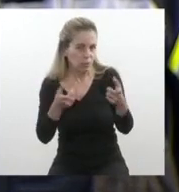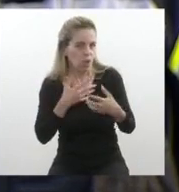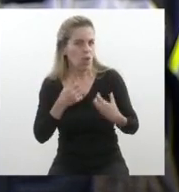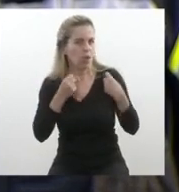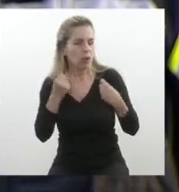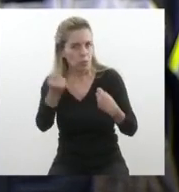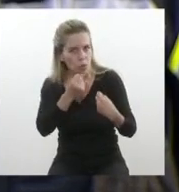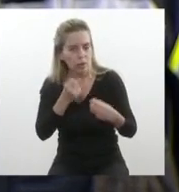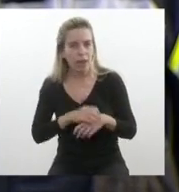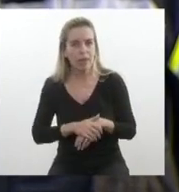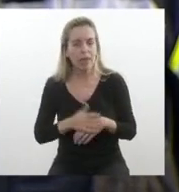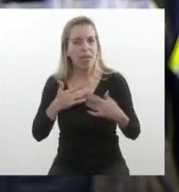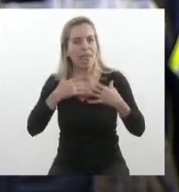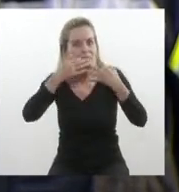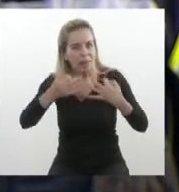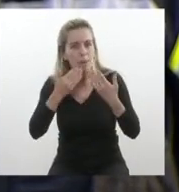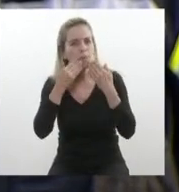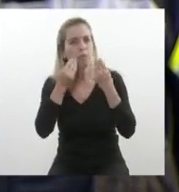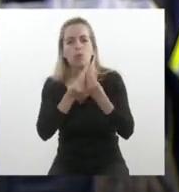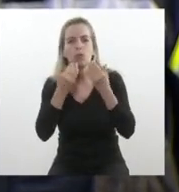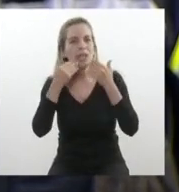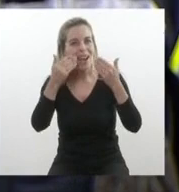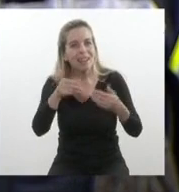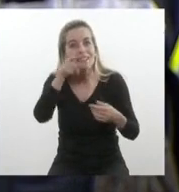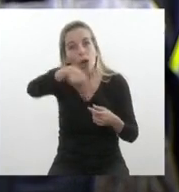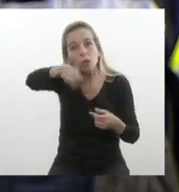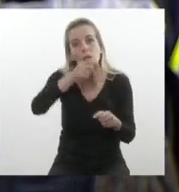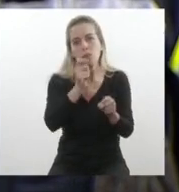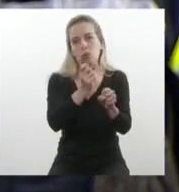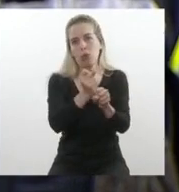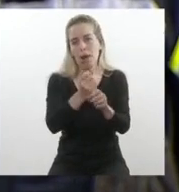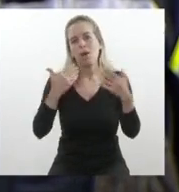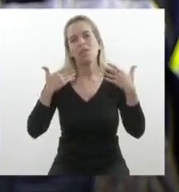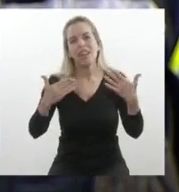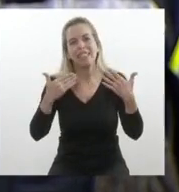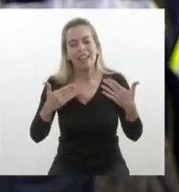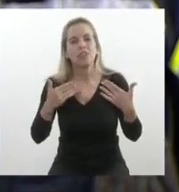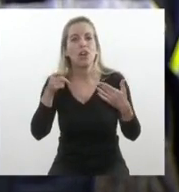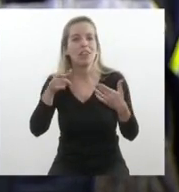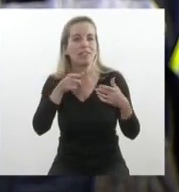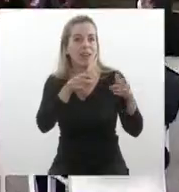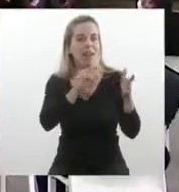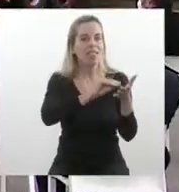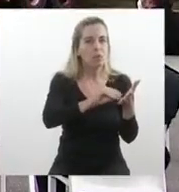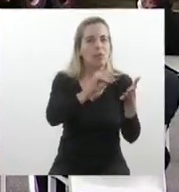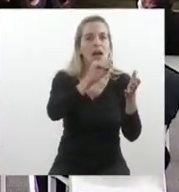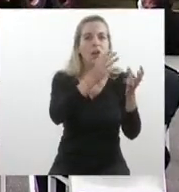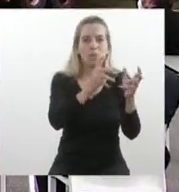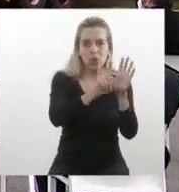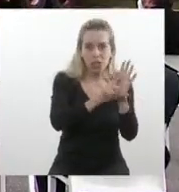innecesario. De corazón, gracias por todo lo que hacen, felicitaciones al autor de la ley, a quienes votaron la